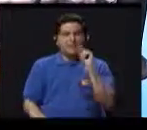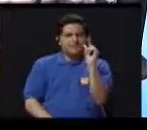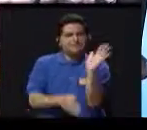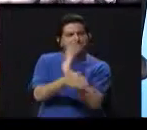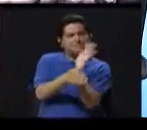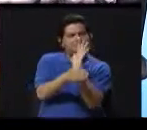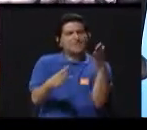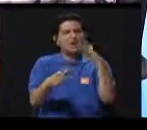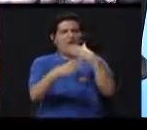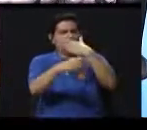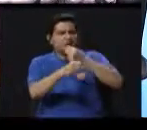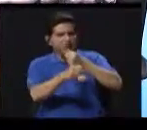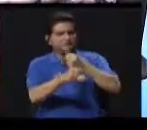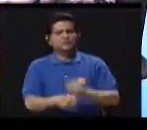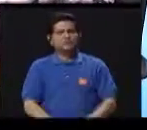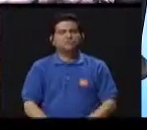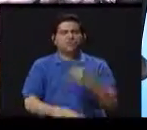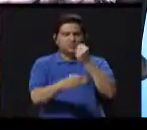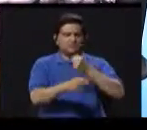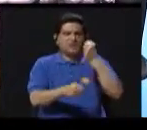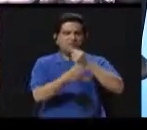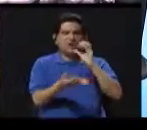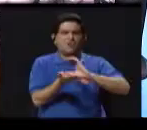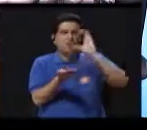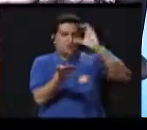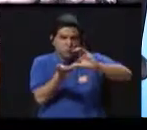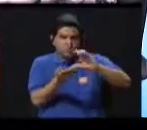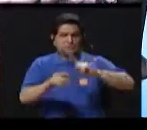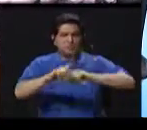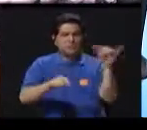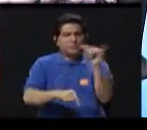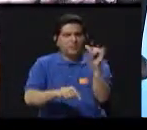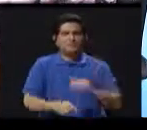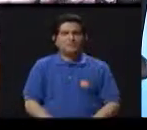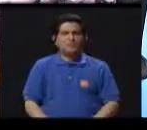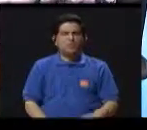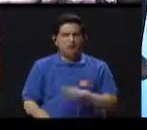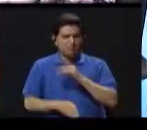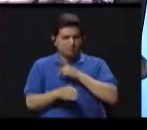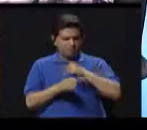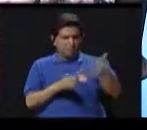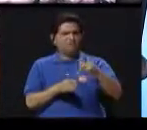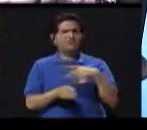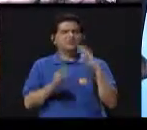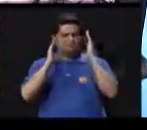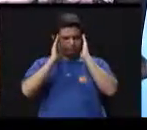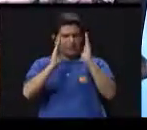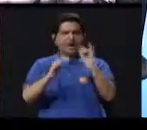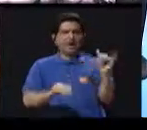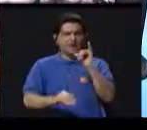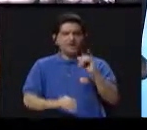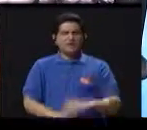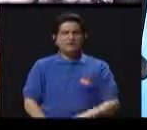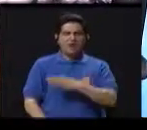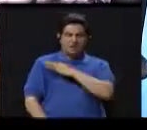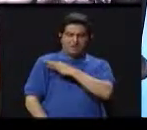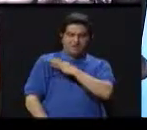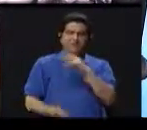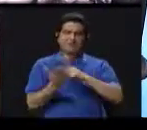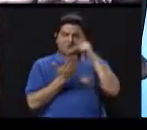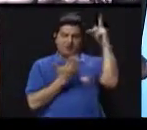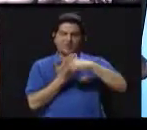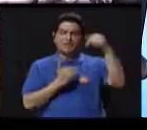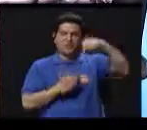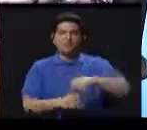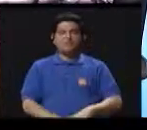este corto que fue el resultado de un curso, pero además que fue tratado con mucho profesionalismo y por eso, claro, además son invitadas